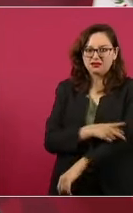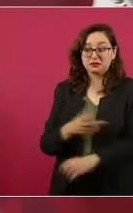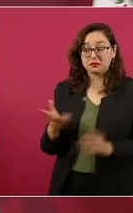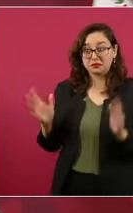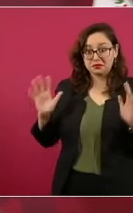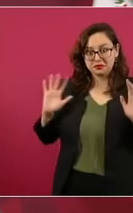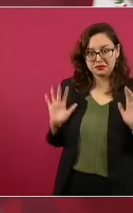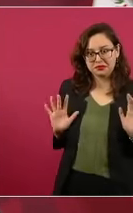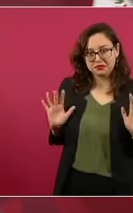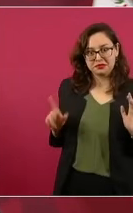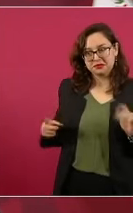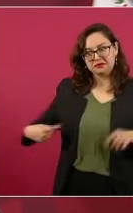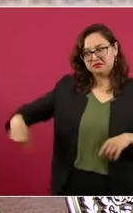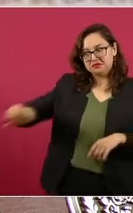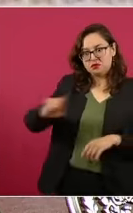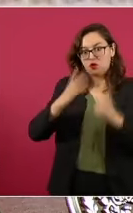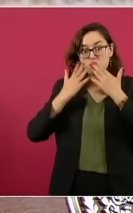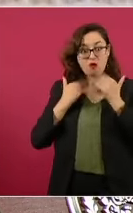Chuecos,